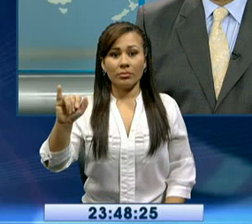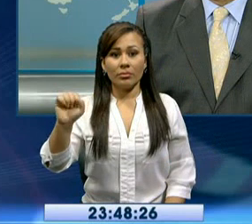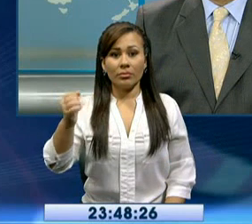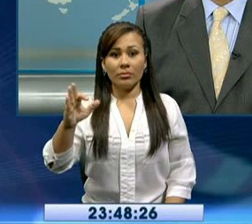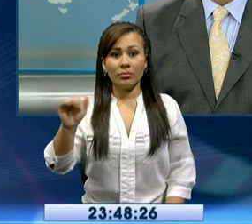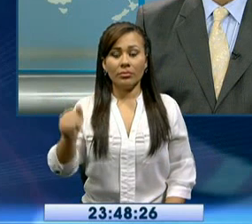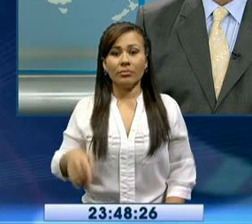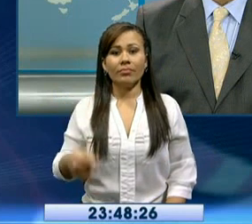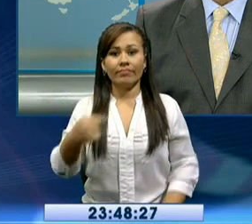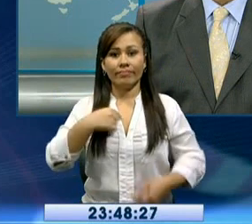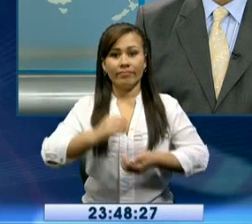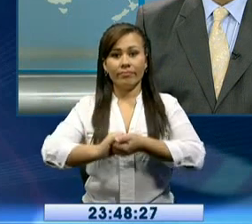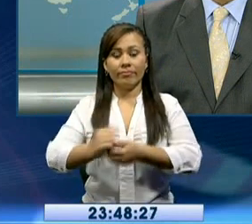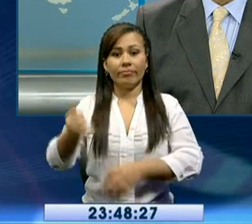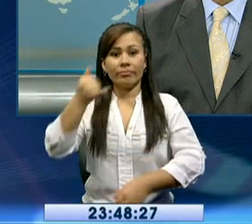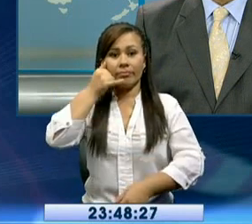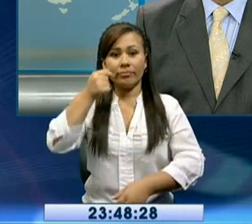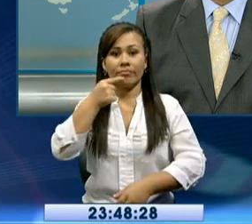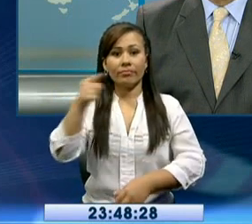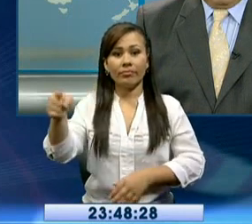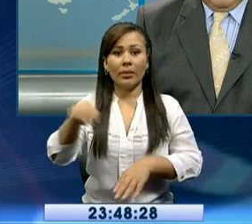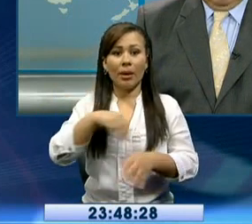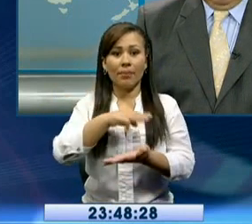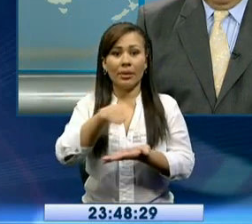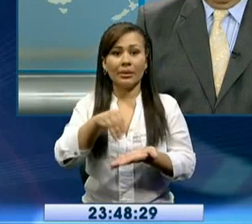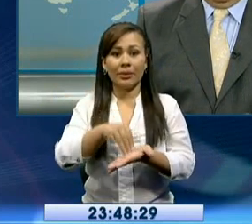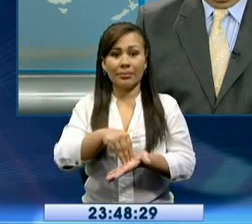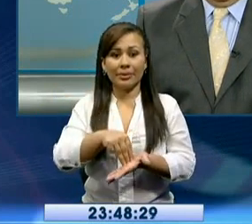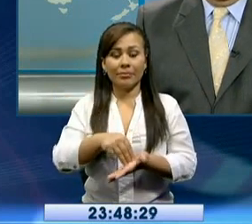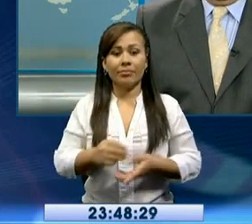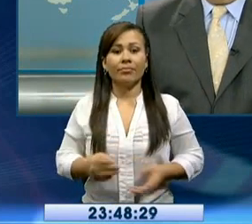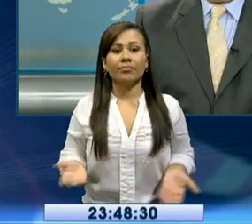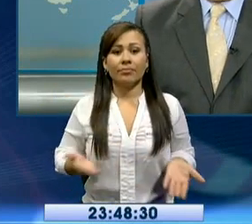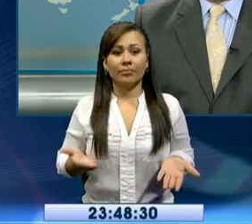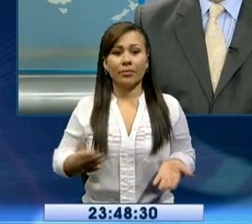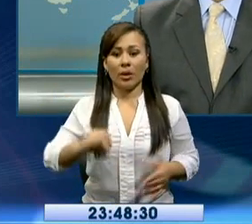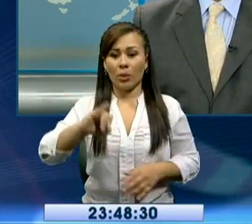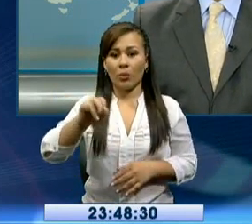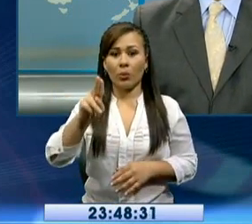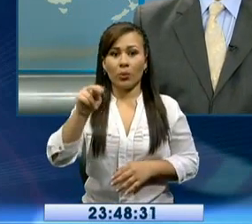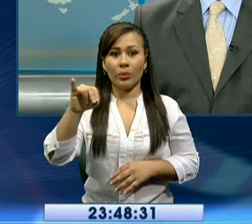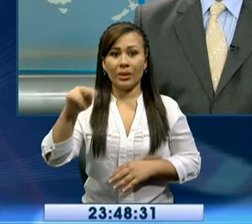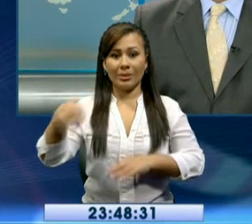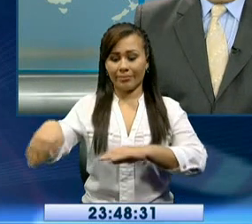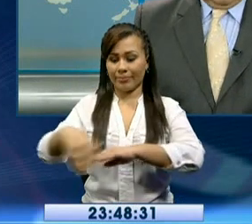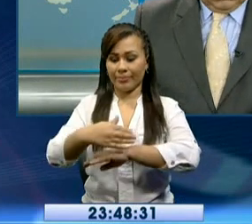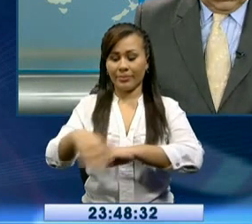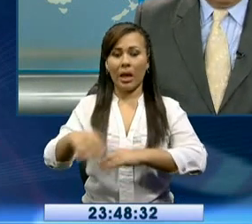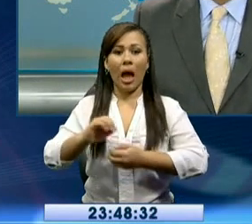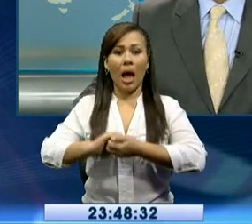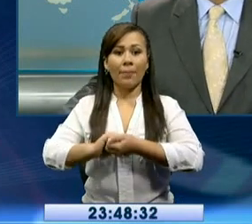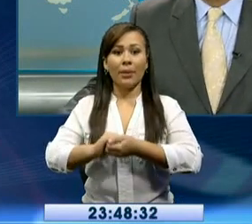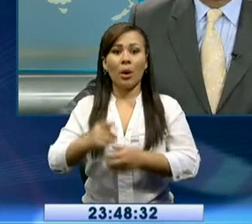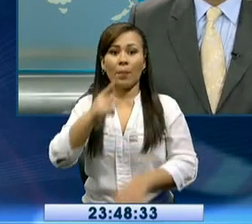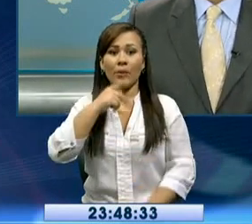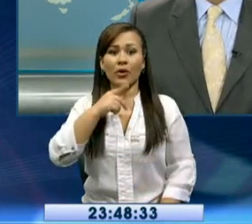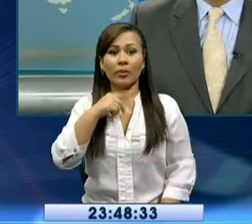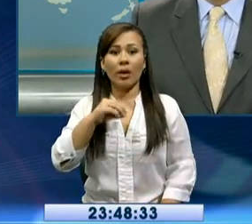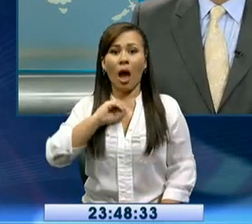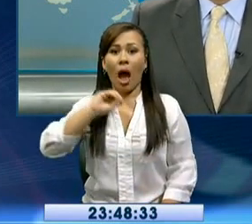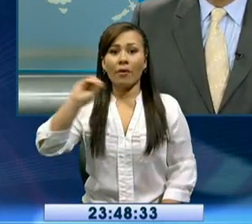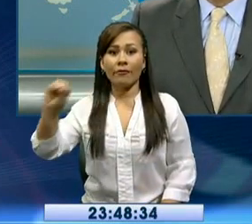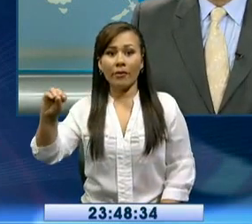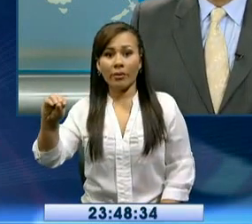amigo acá en la provincia de Manabí. Okay. De hecho, él está en Junín, pero como tiene amigos acá en Puerto Viejo, le